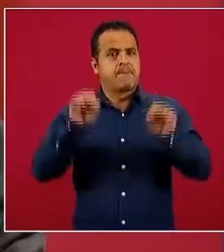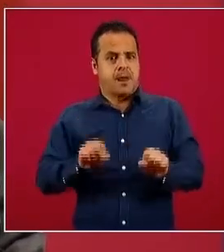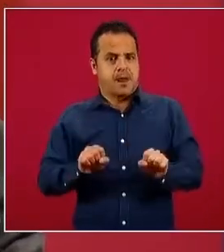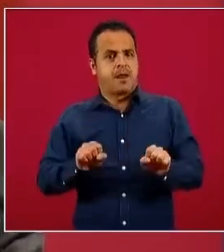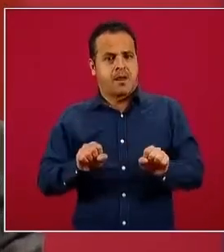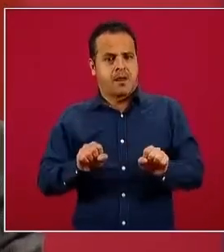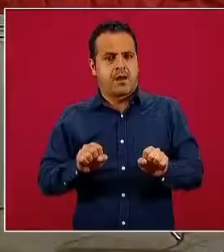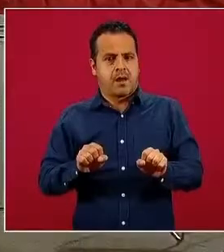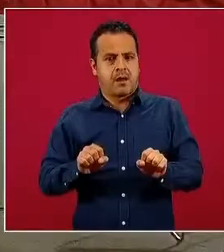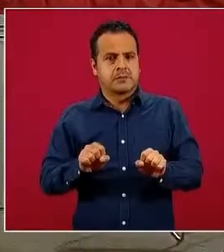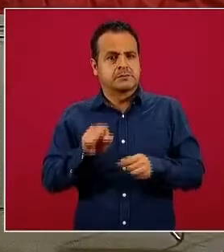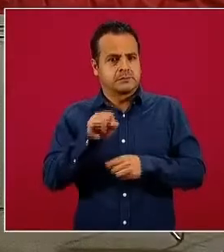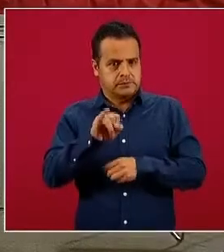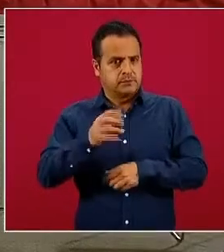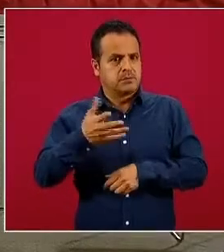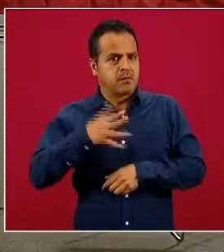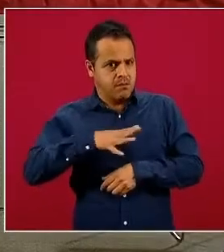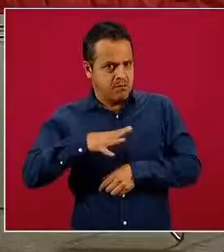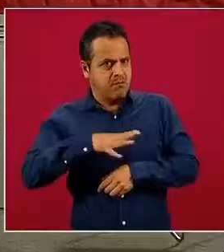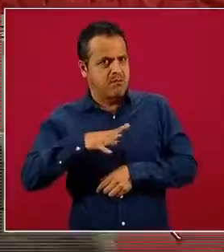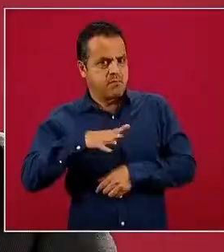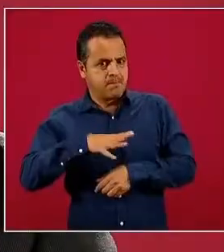del sistema nervioso, pero